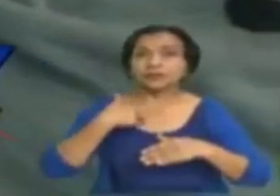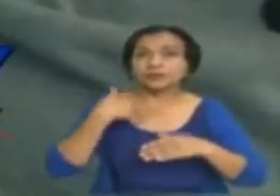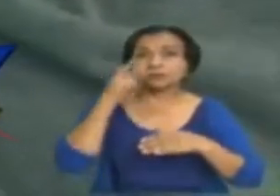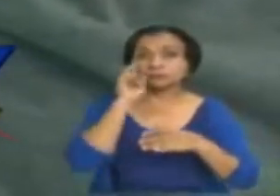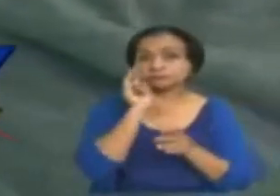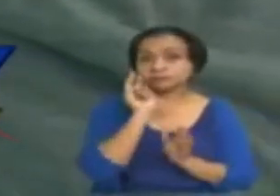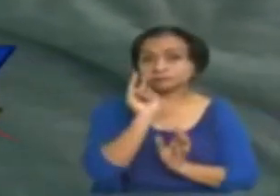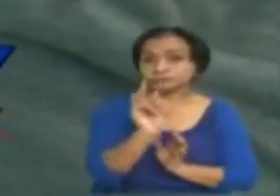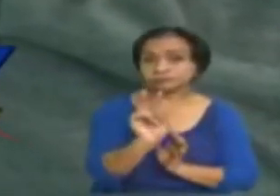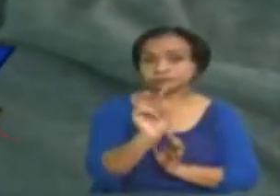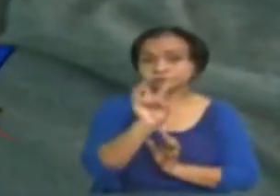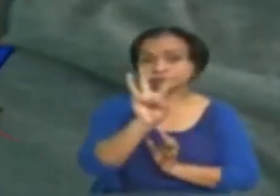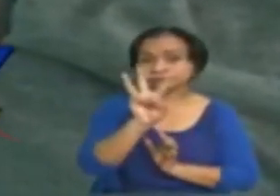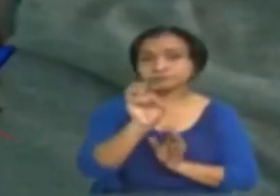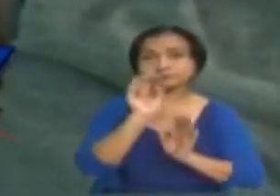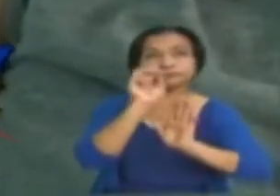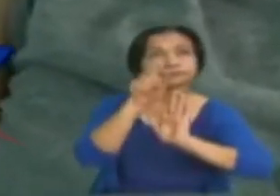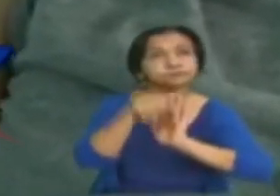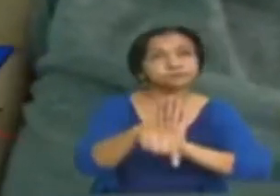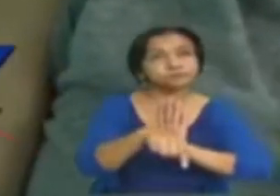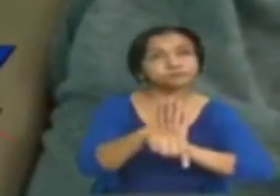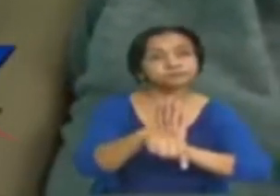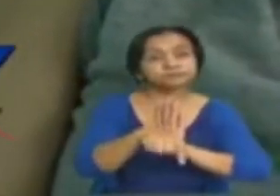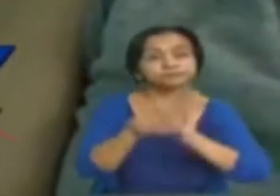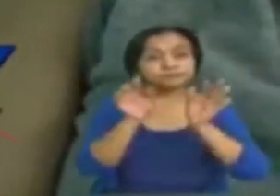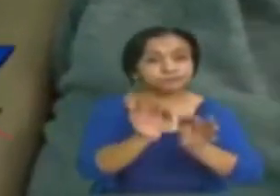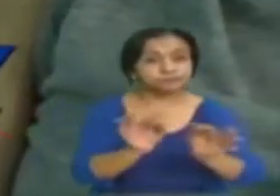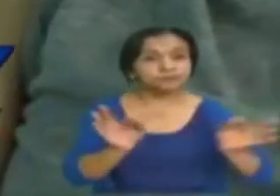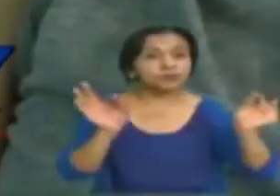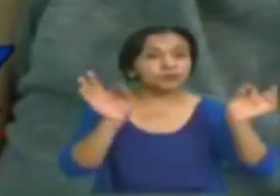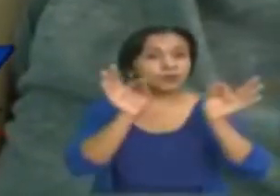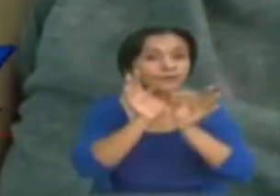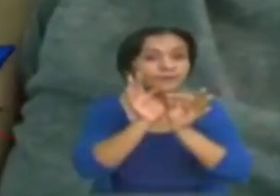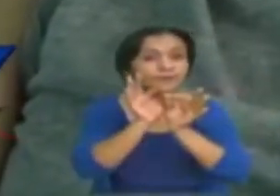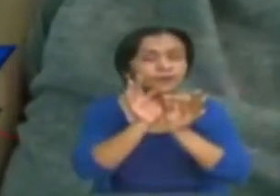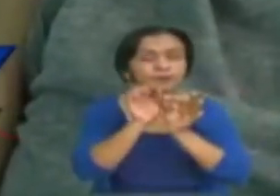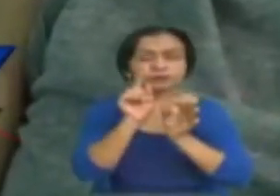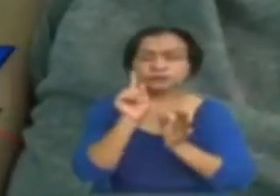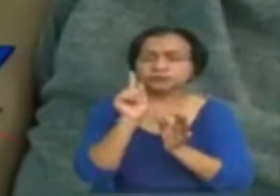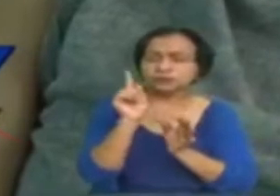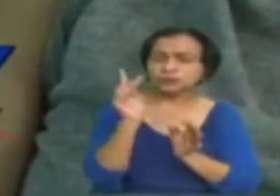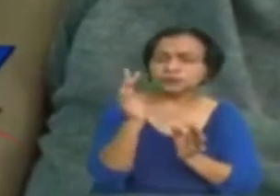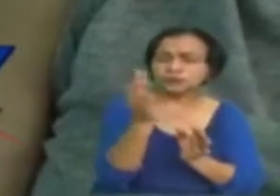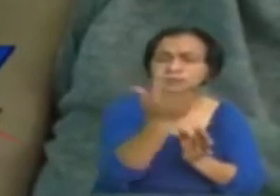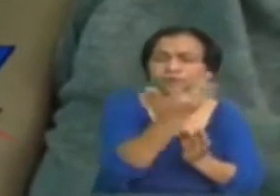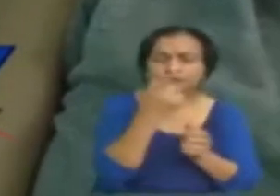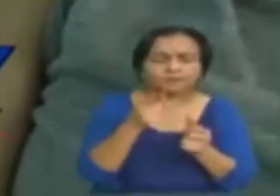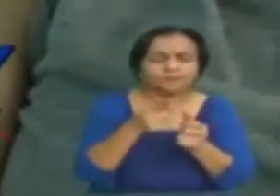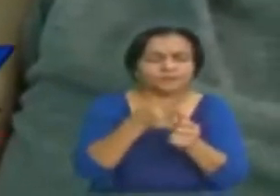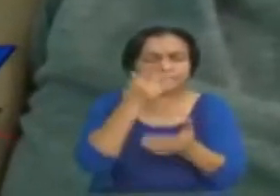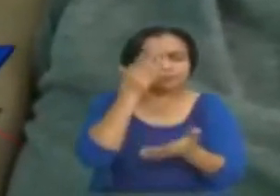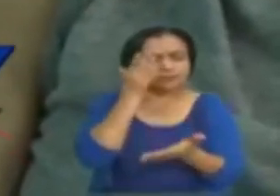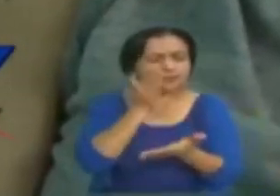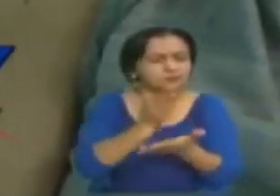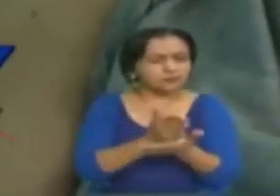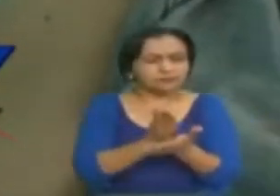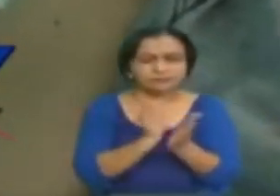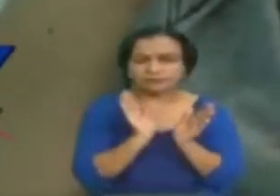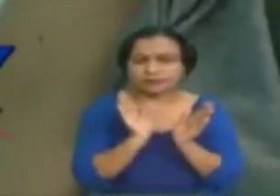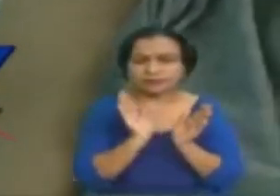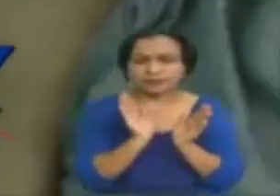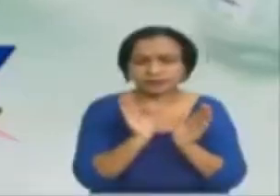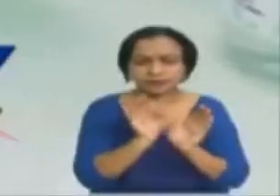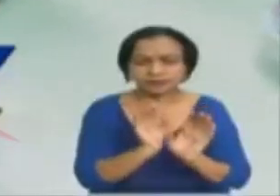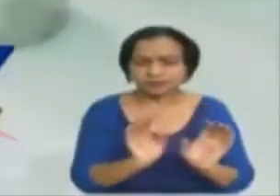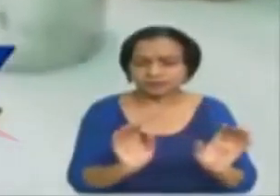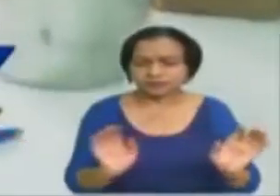Espada, así como en el Centro de Salud Los Chiles en El Puesto, en Frontera San Pancho y en el municipio El Castillo, en el Centro de Salud